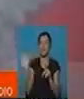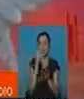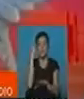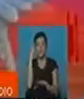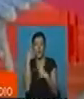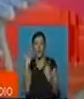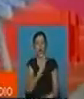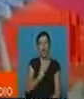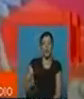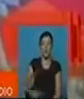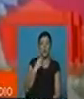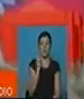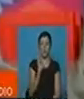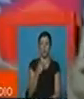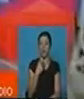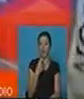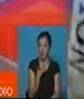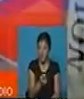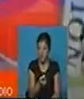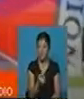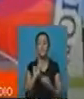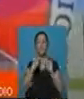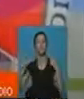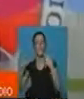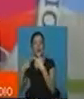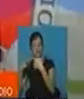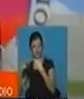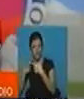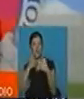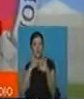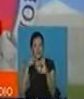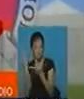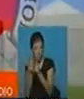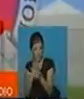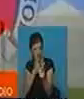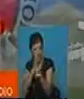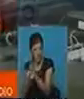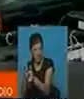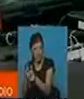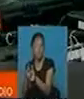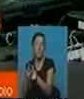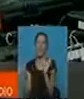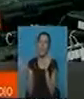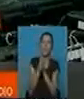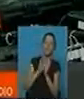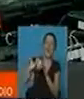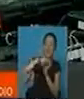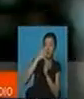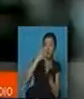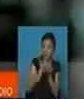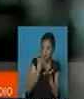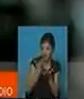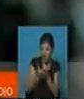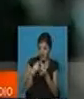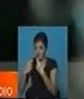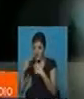restrinja. Y la Asociación Nacional del Rifle, el lobista número uno de la tenencia de armas, junto con los principales fabricantes